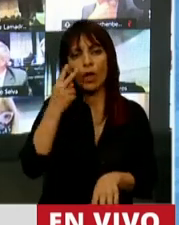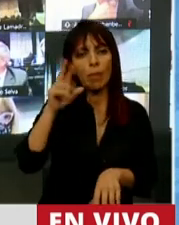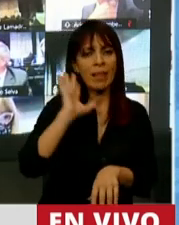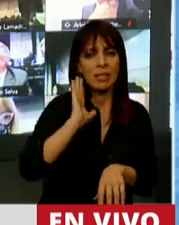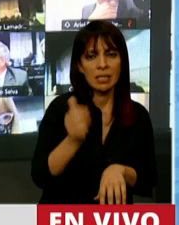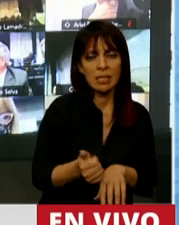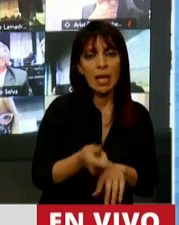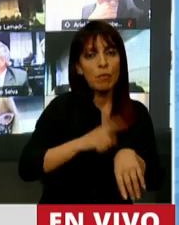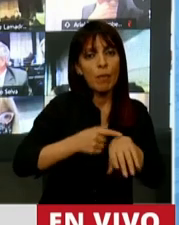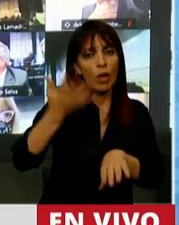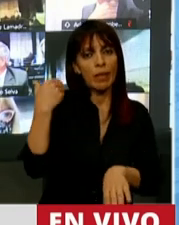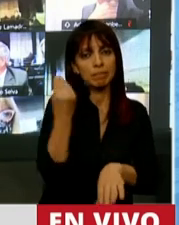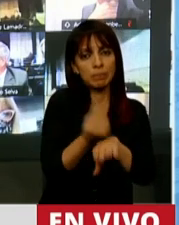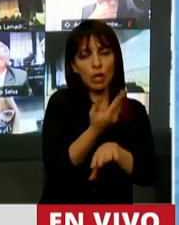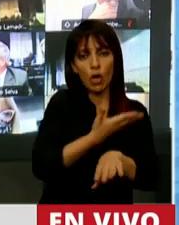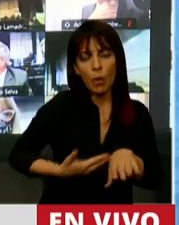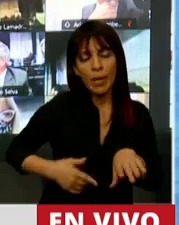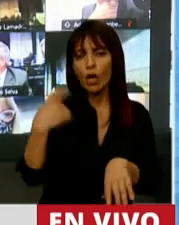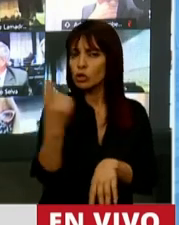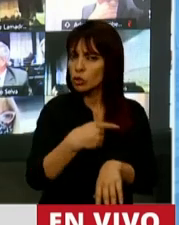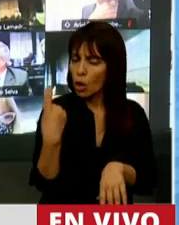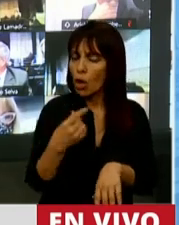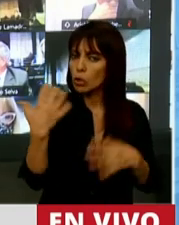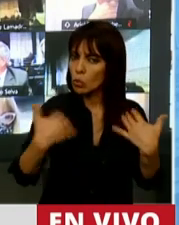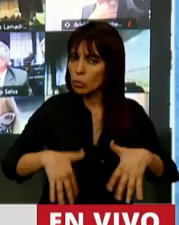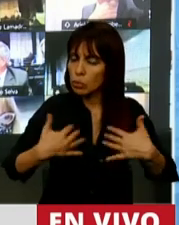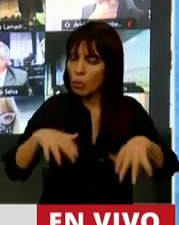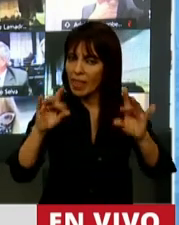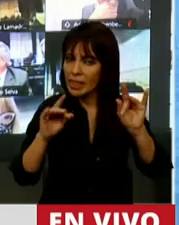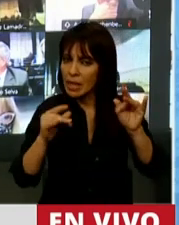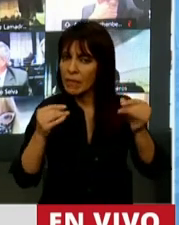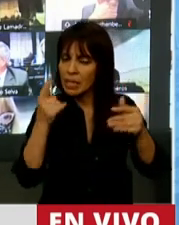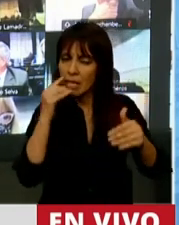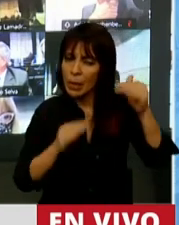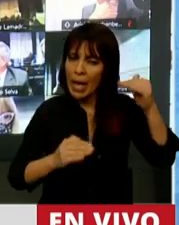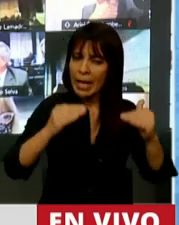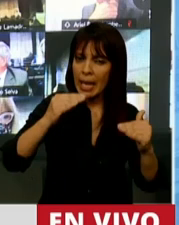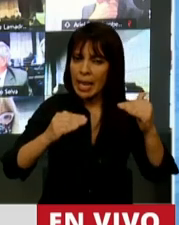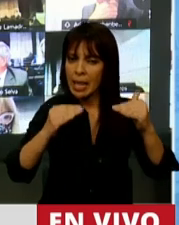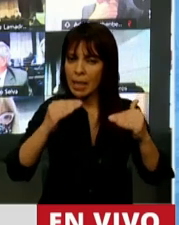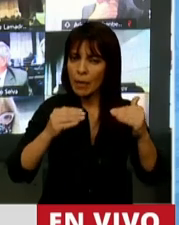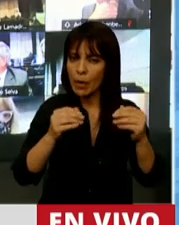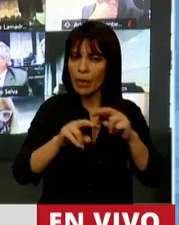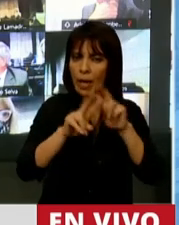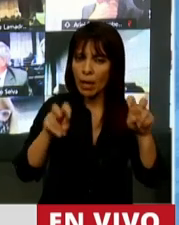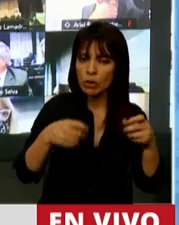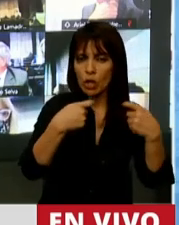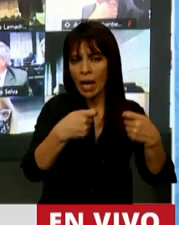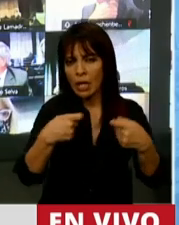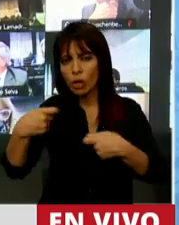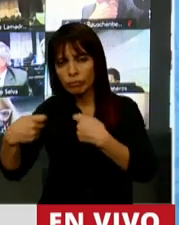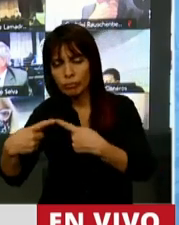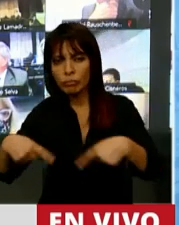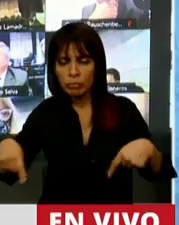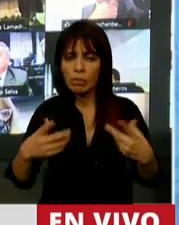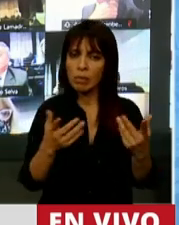gobierno, que nos costó mucho y a todos los argentinos llegar al balance fiscal. Obviamente que considerando la